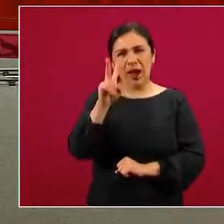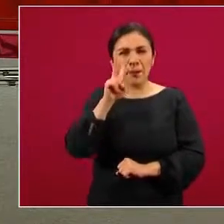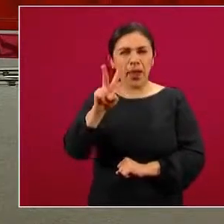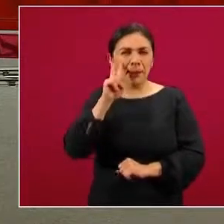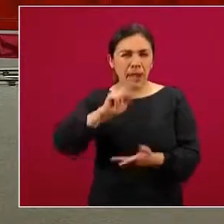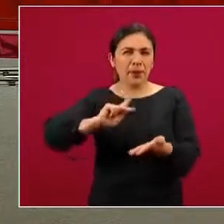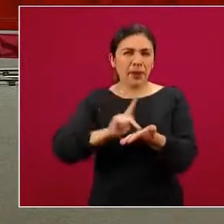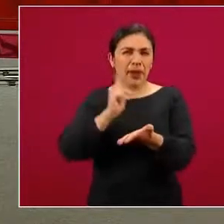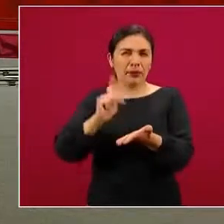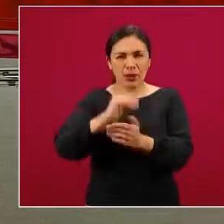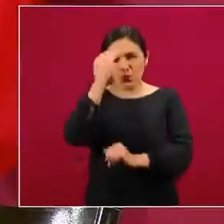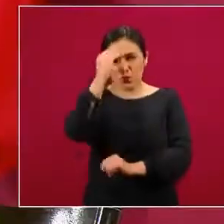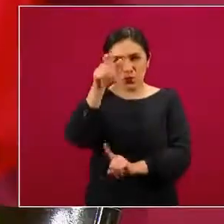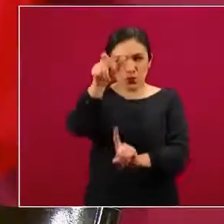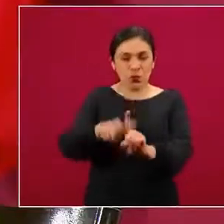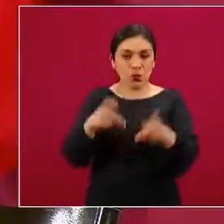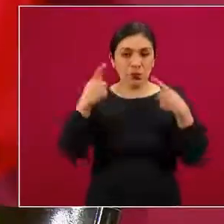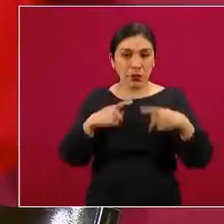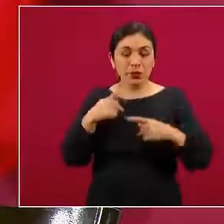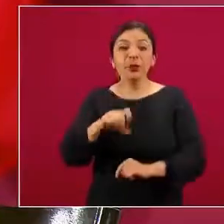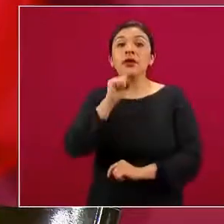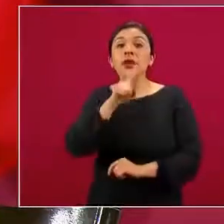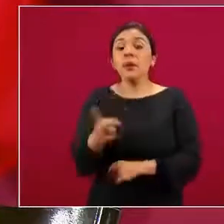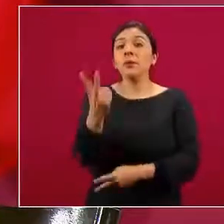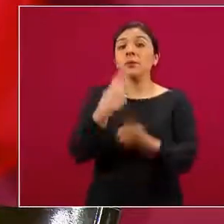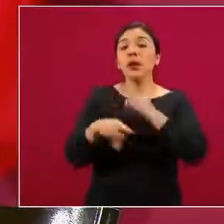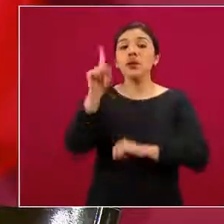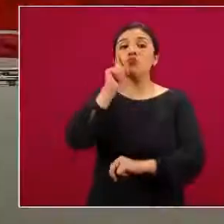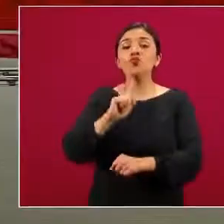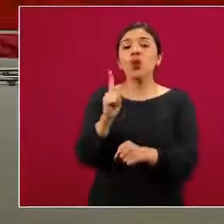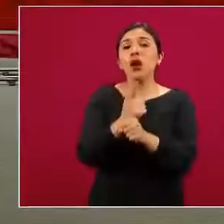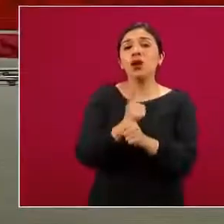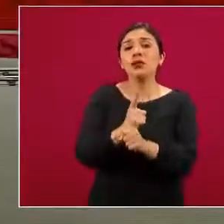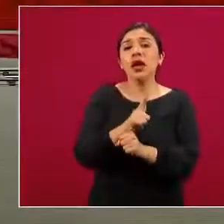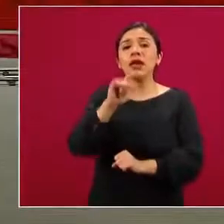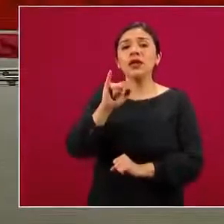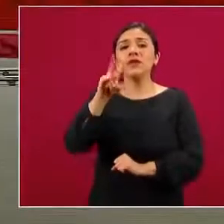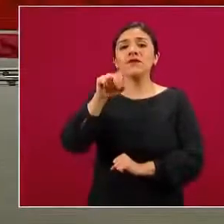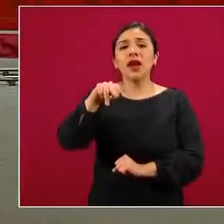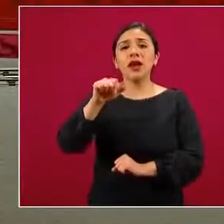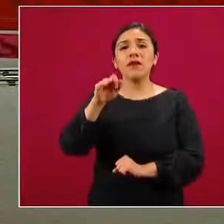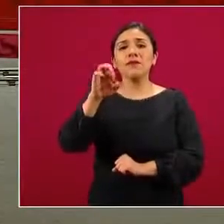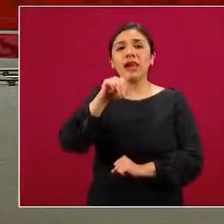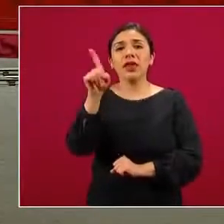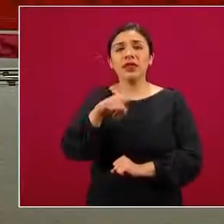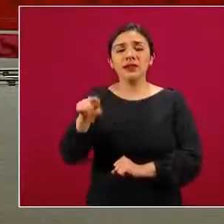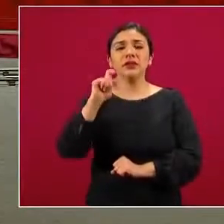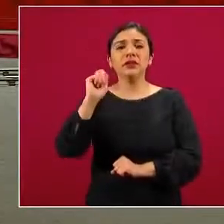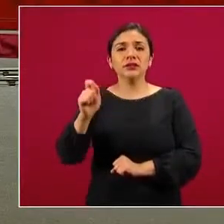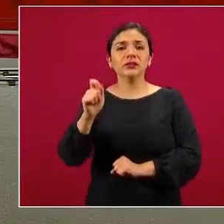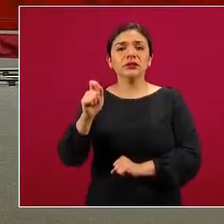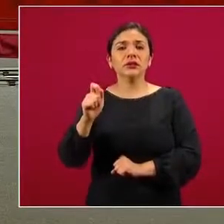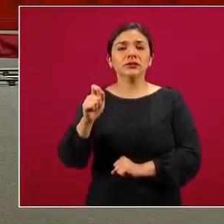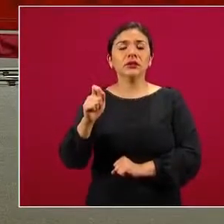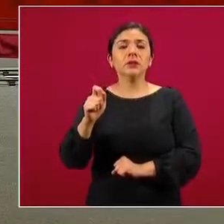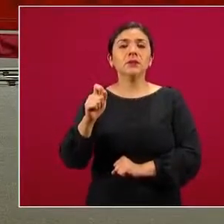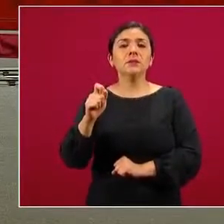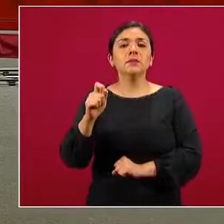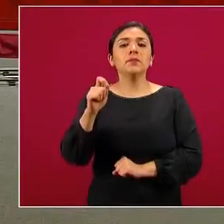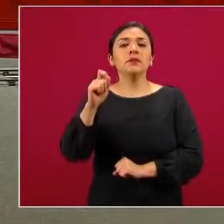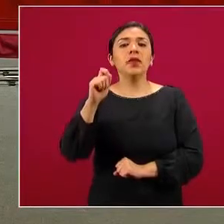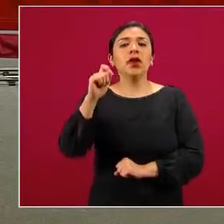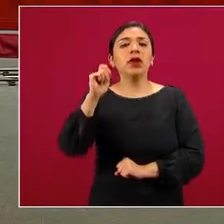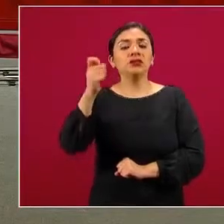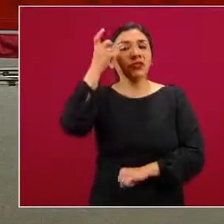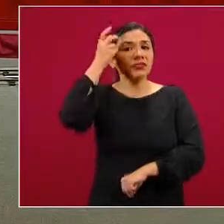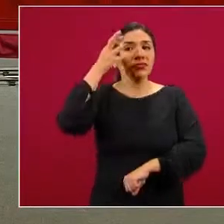la recuerdan, la conocen. También está con nosotros la licenciada Ivana Fernández, al extremo izquierdo de la mesa.